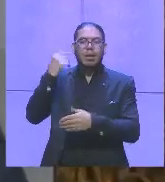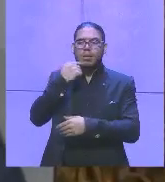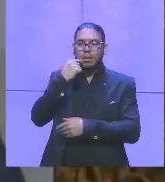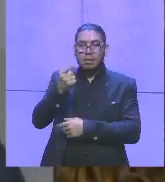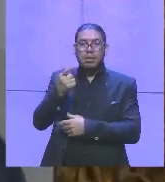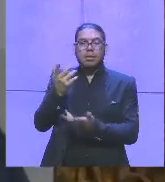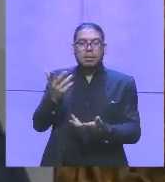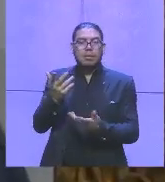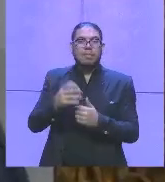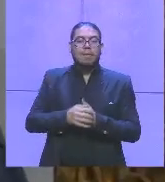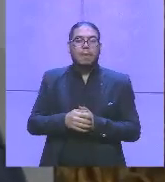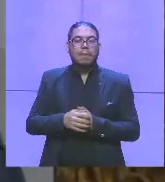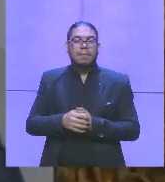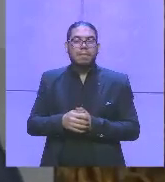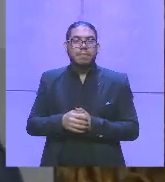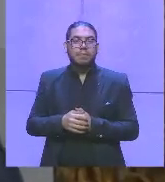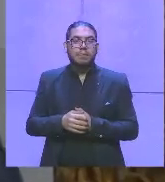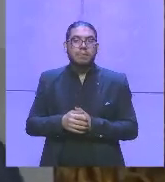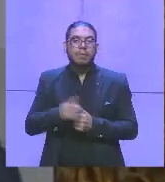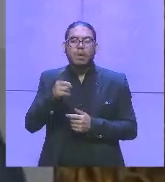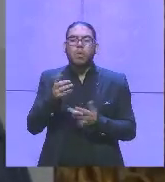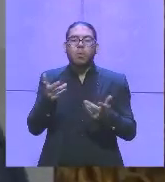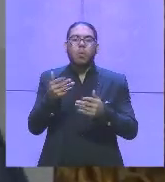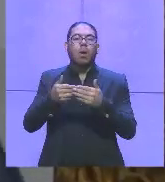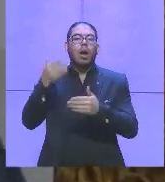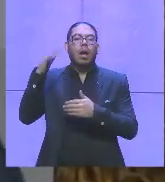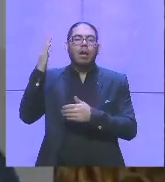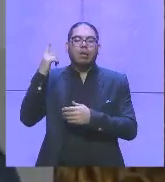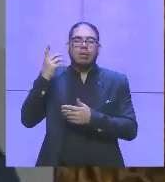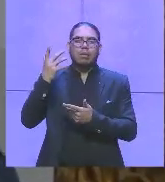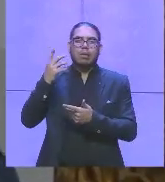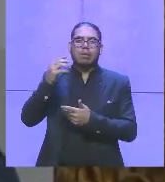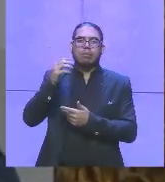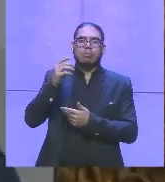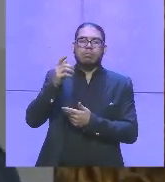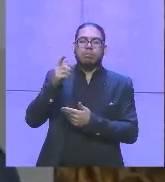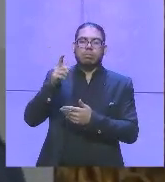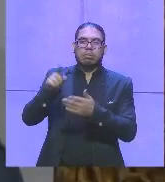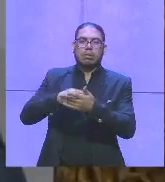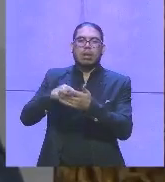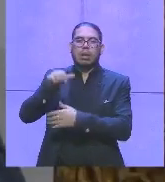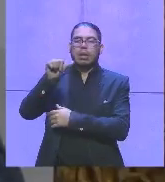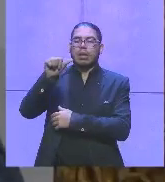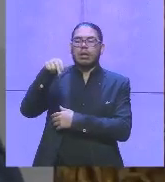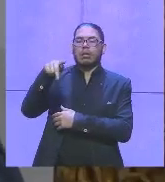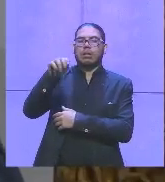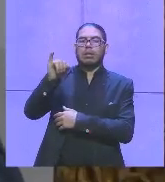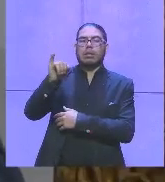el Tribunal Electoral, que era el de las antijuanitas, en donde pues,